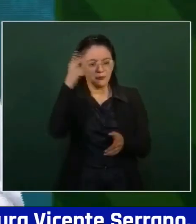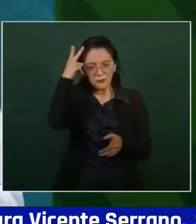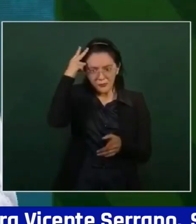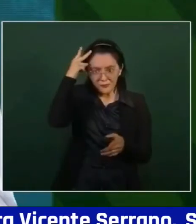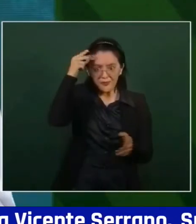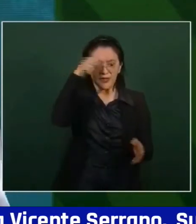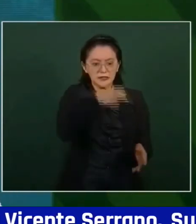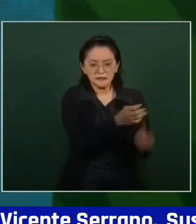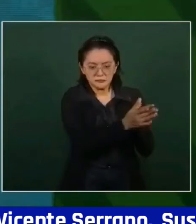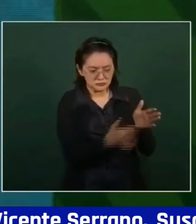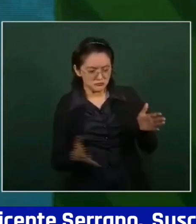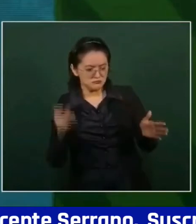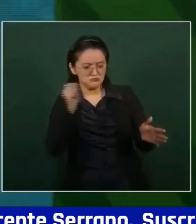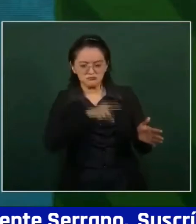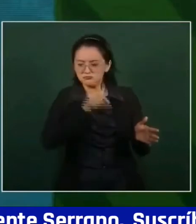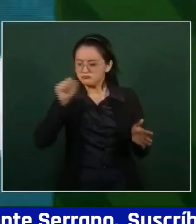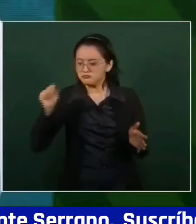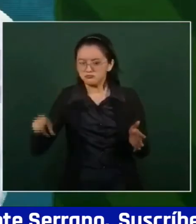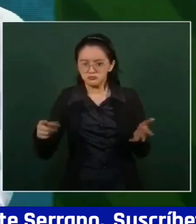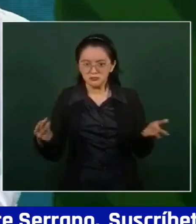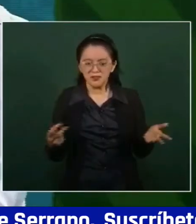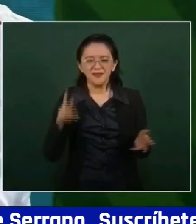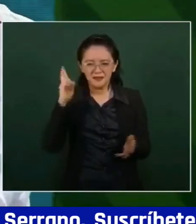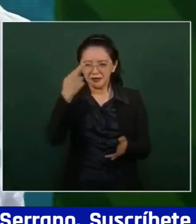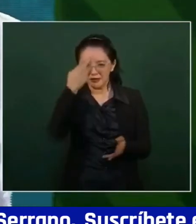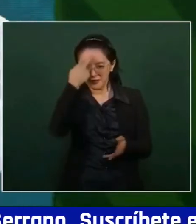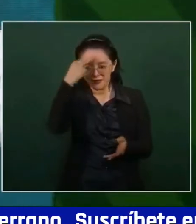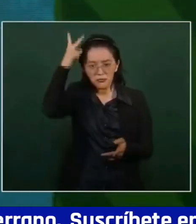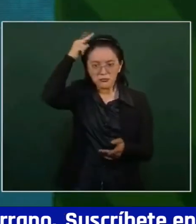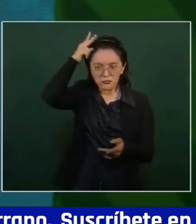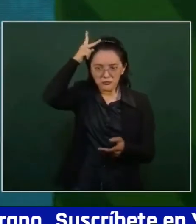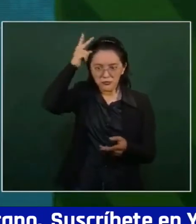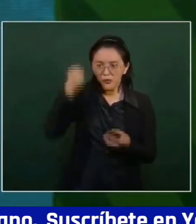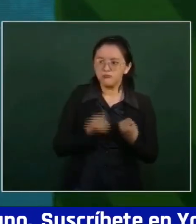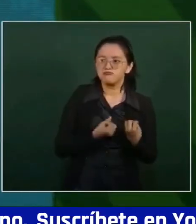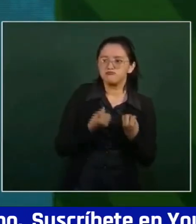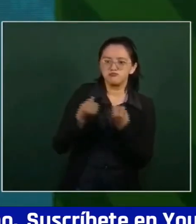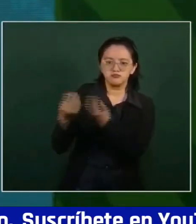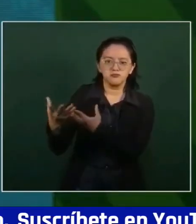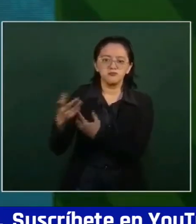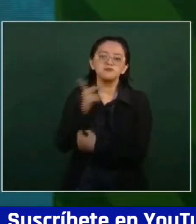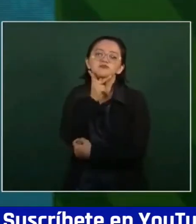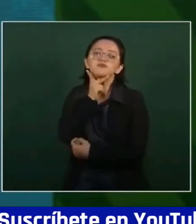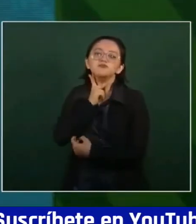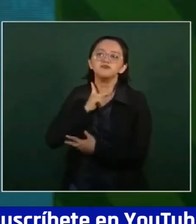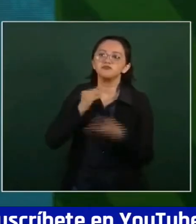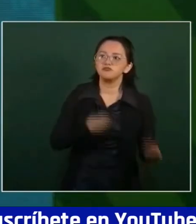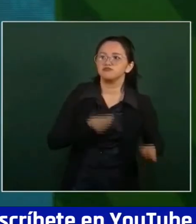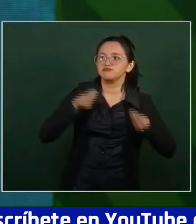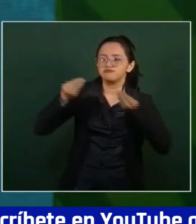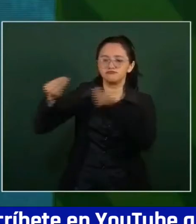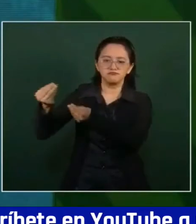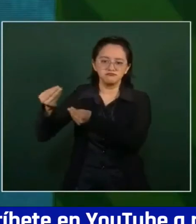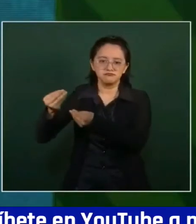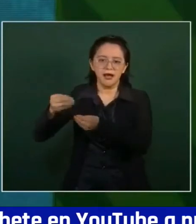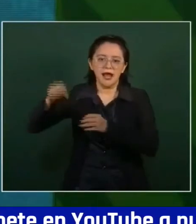Acuérdense que Porfirio Díaz entregó el petróleo a empresas extranjeras.